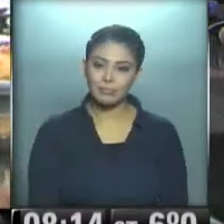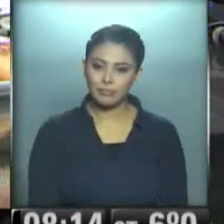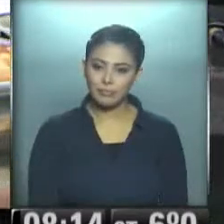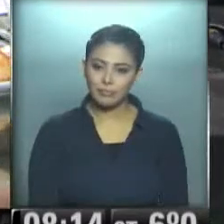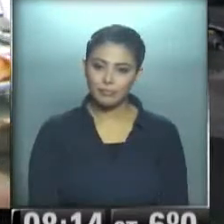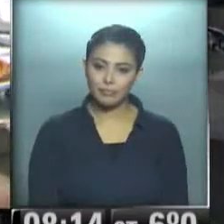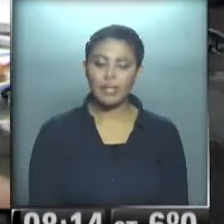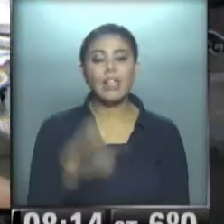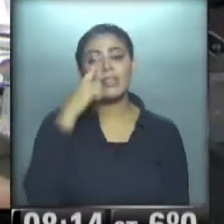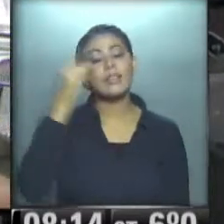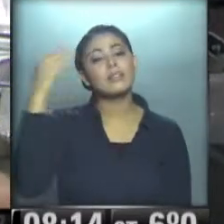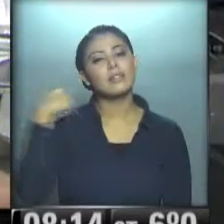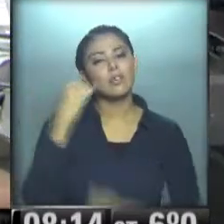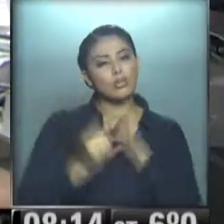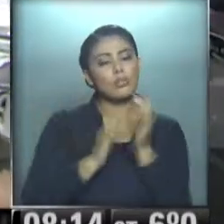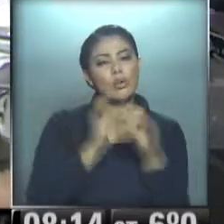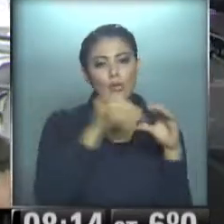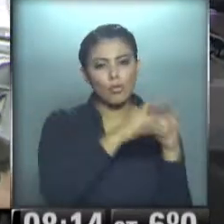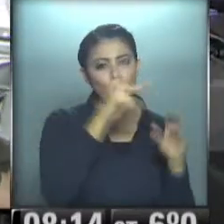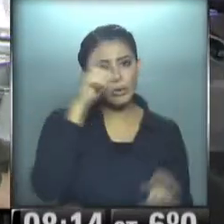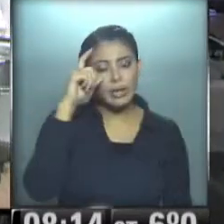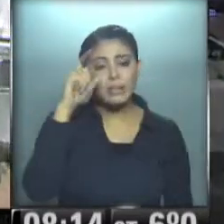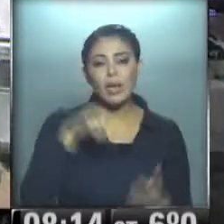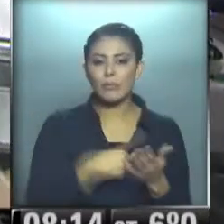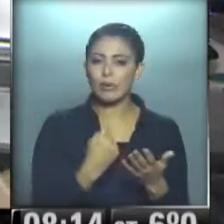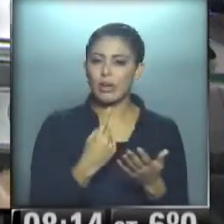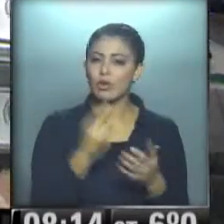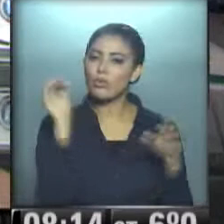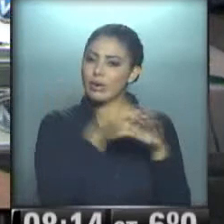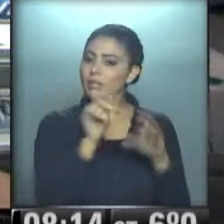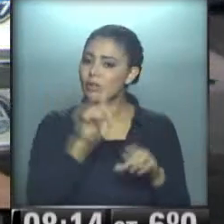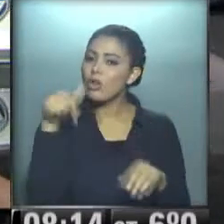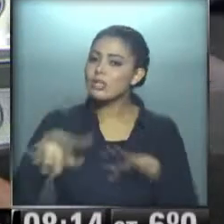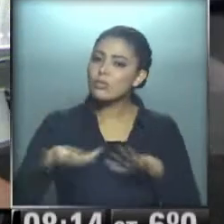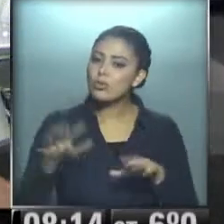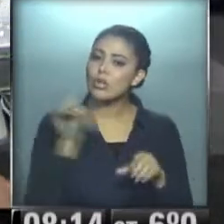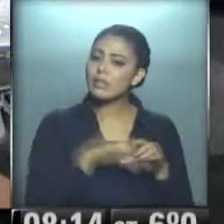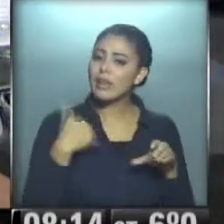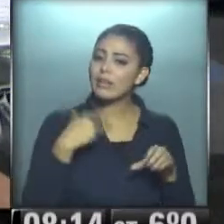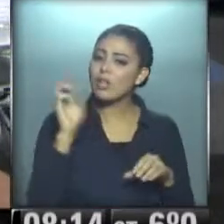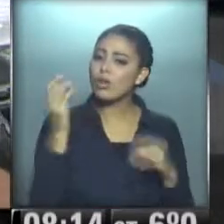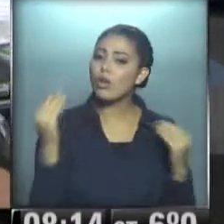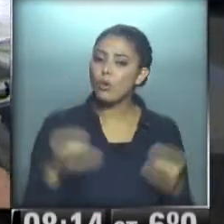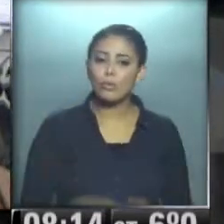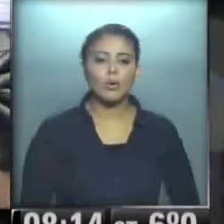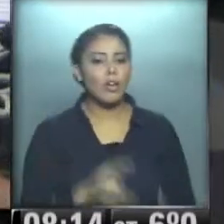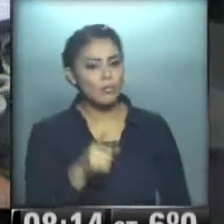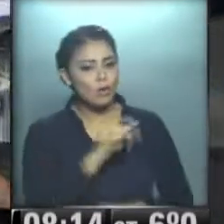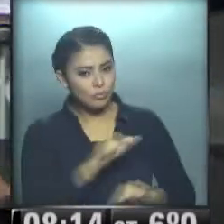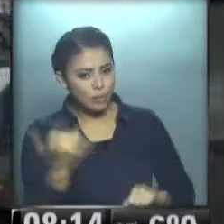en las últimas semanas venimos hablando de los fondos buitres pero no muchas de las reservas cuál es la situación de las reservas y el dólar aparte